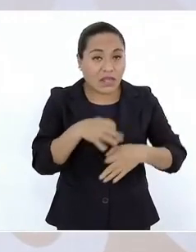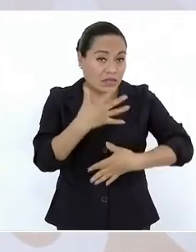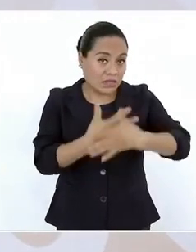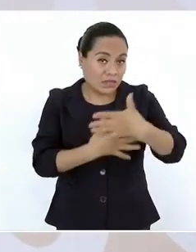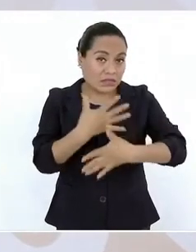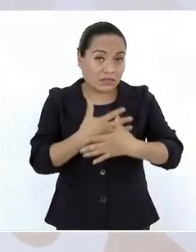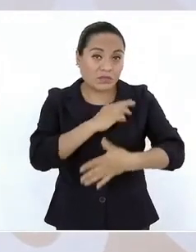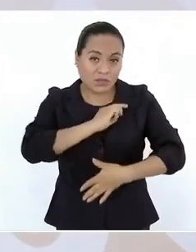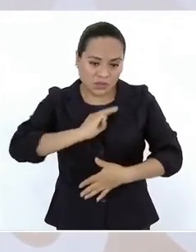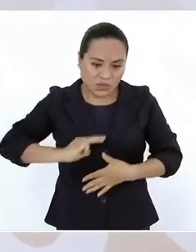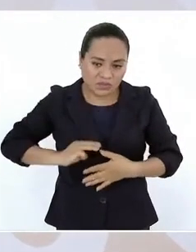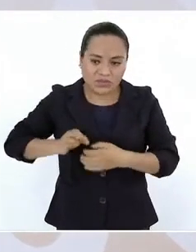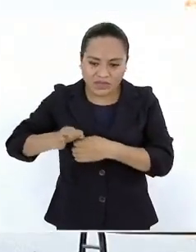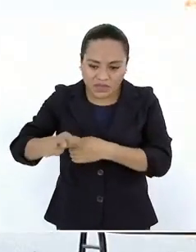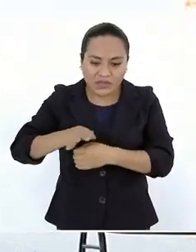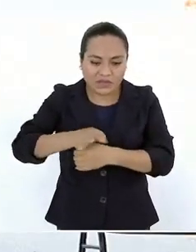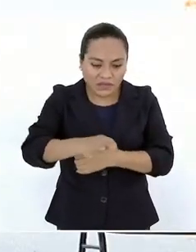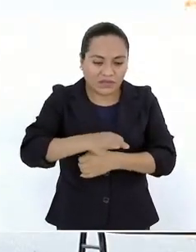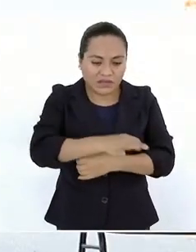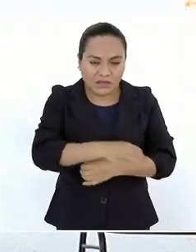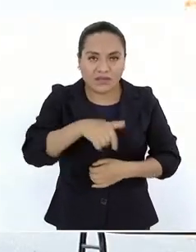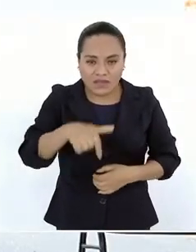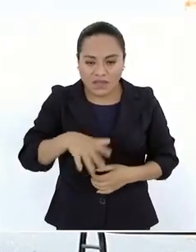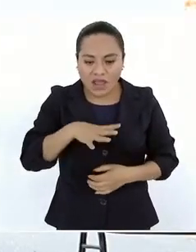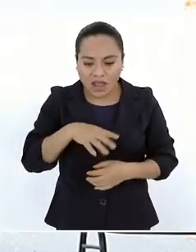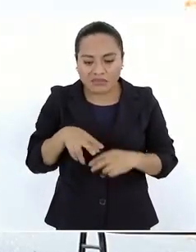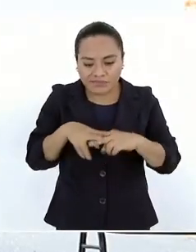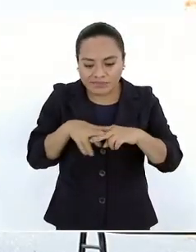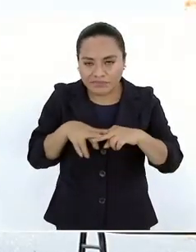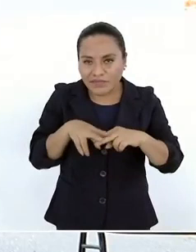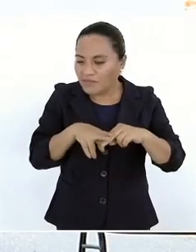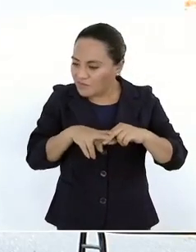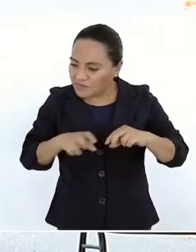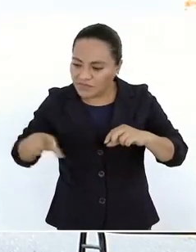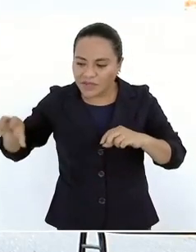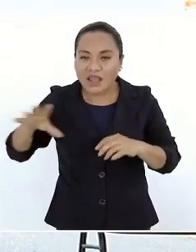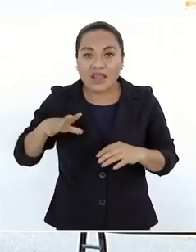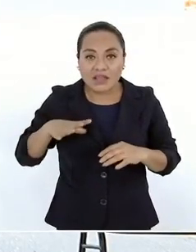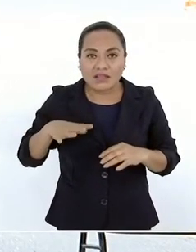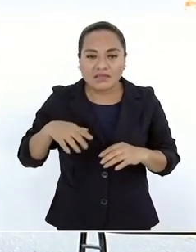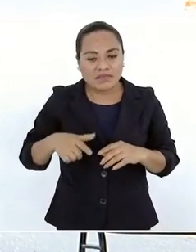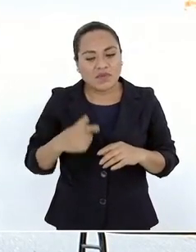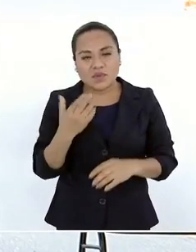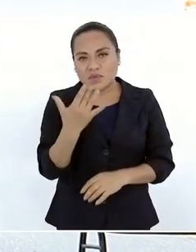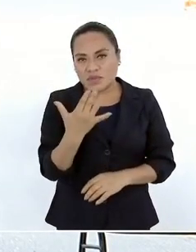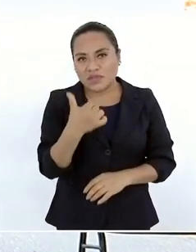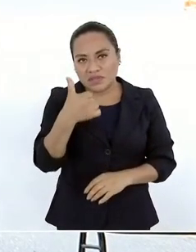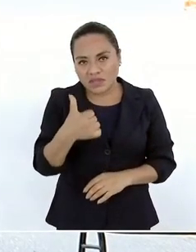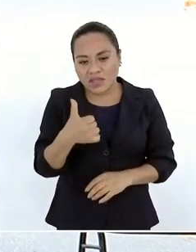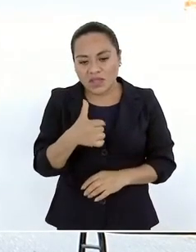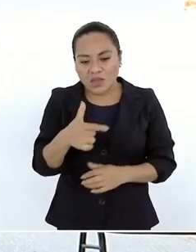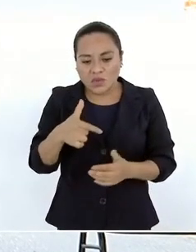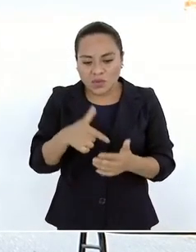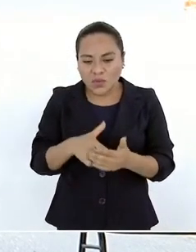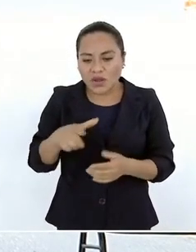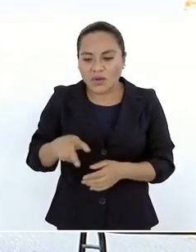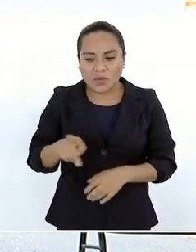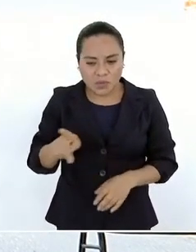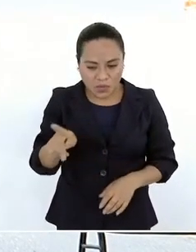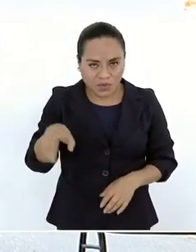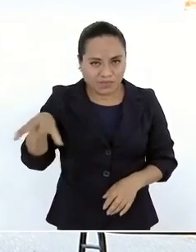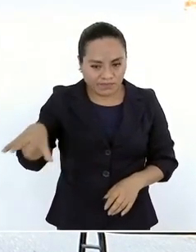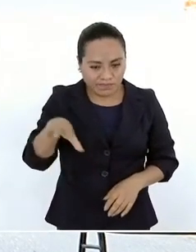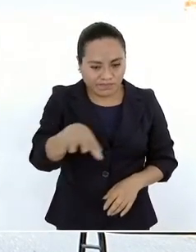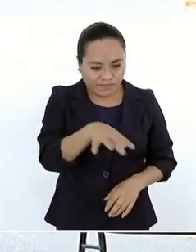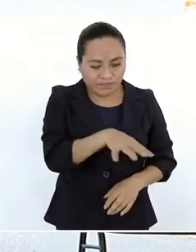municipios que están dentro del área de influencia del corredor y en 56 localidades. Pues este